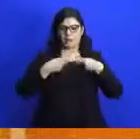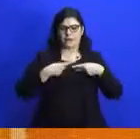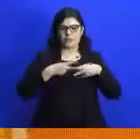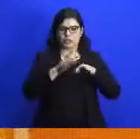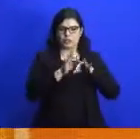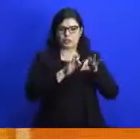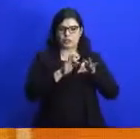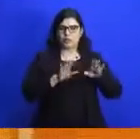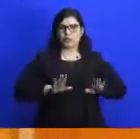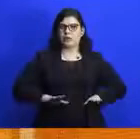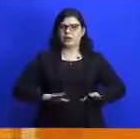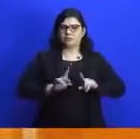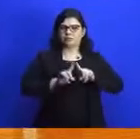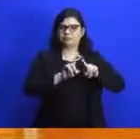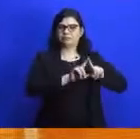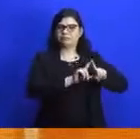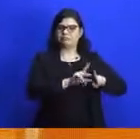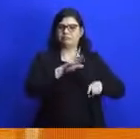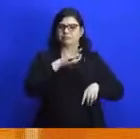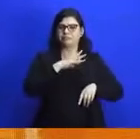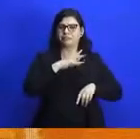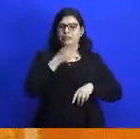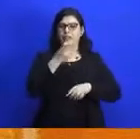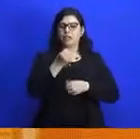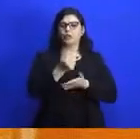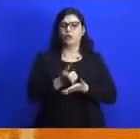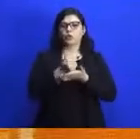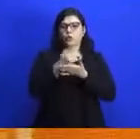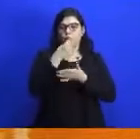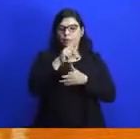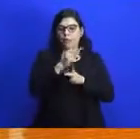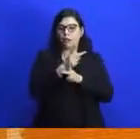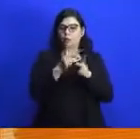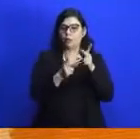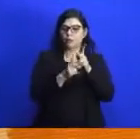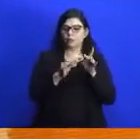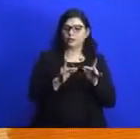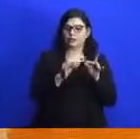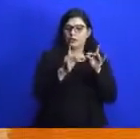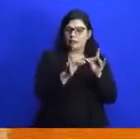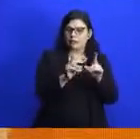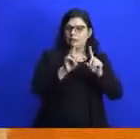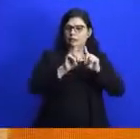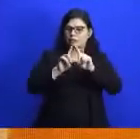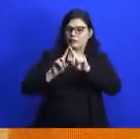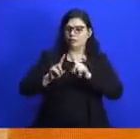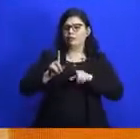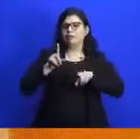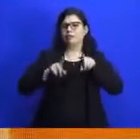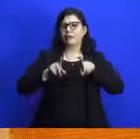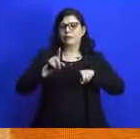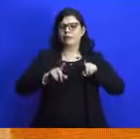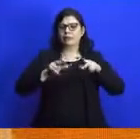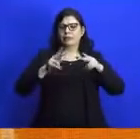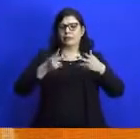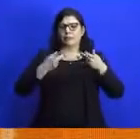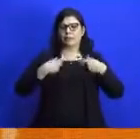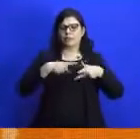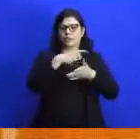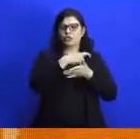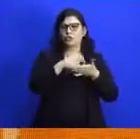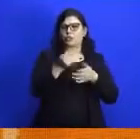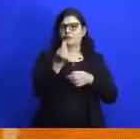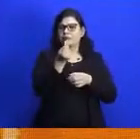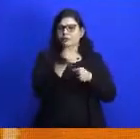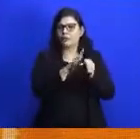inclusiva. Esto nos permite ofrecer productos de mejor calidad y variedad para las distintas necesidades y gustos de cada cliente. Somos